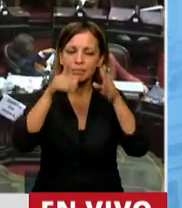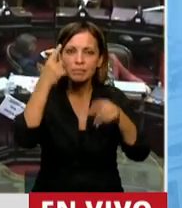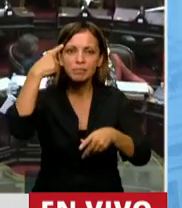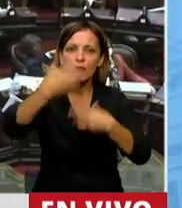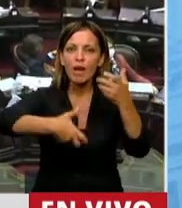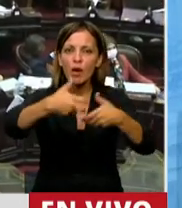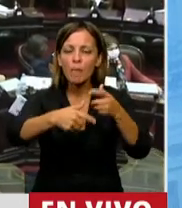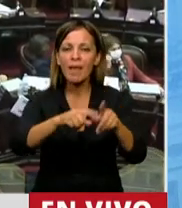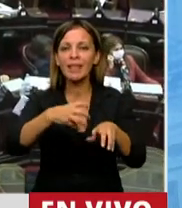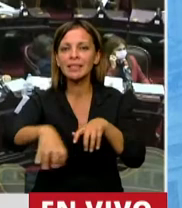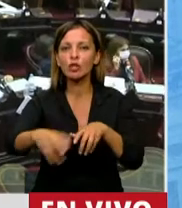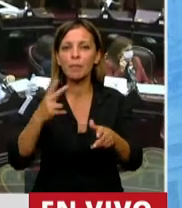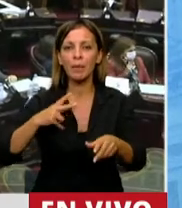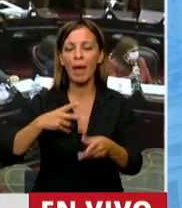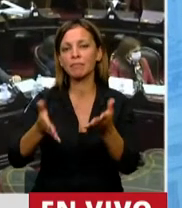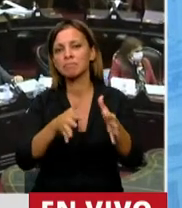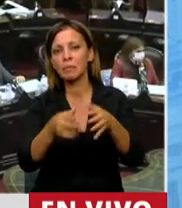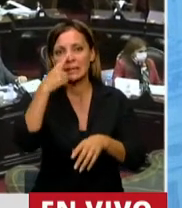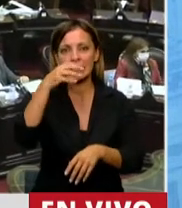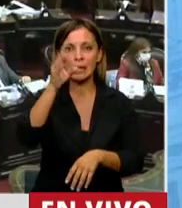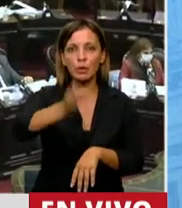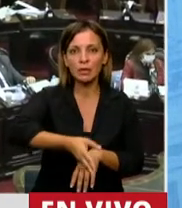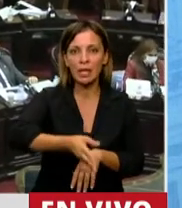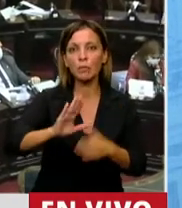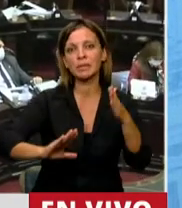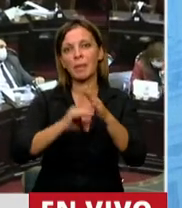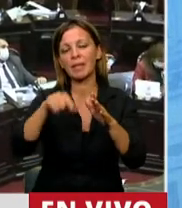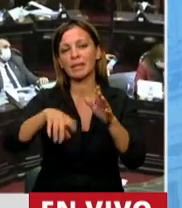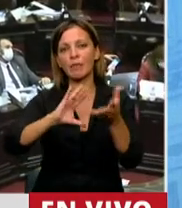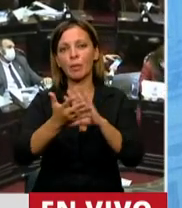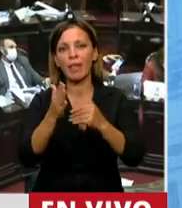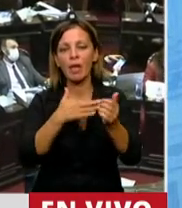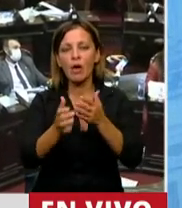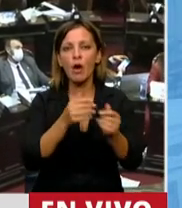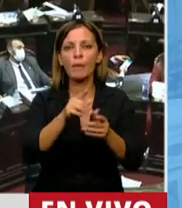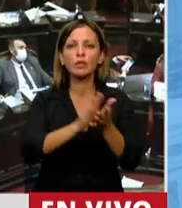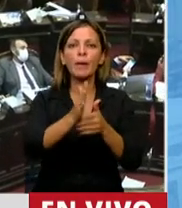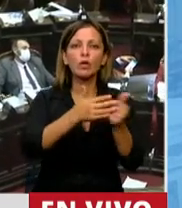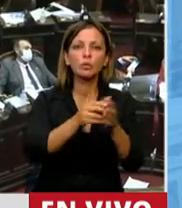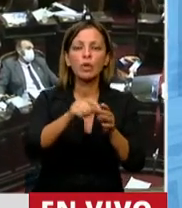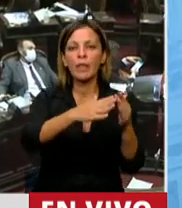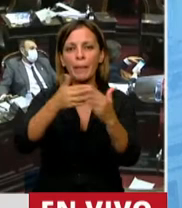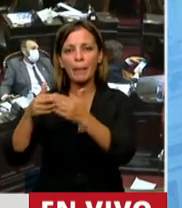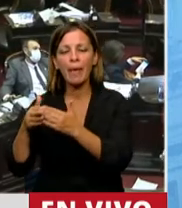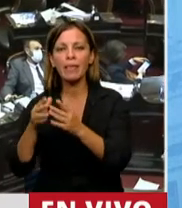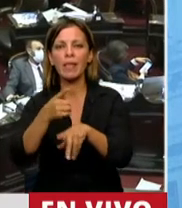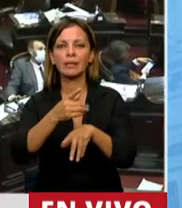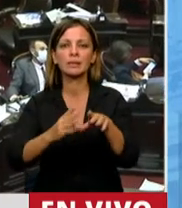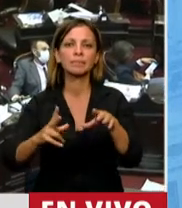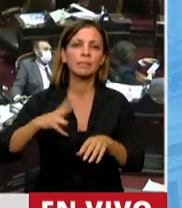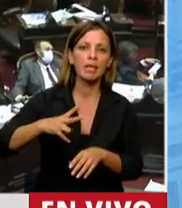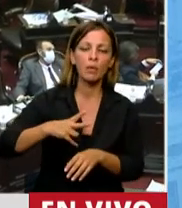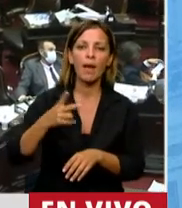sector privado, que es del 70% principalmente en este tipo de obras, lo que es construcción de viviendas